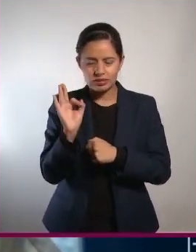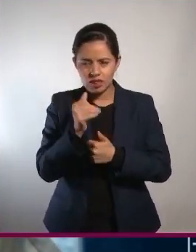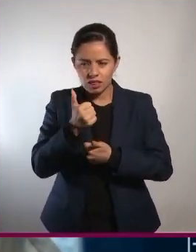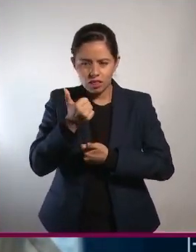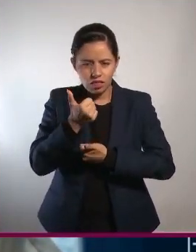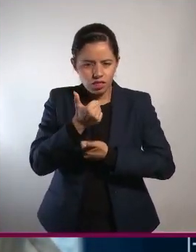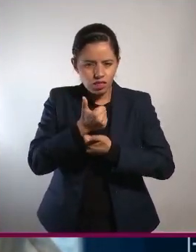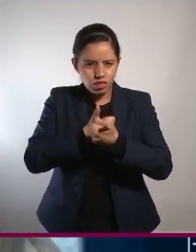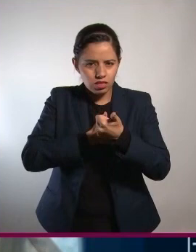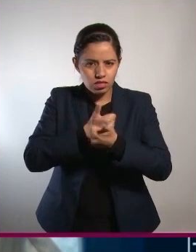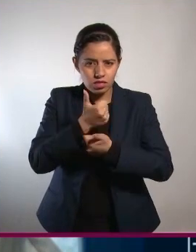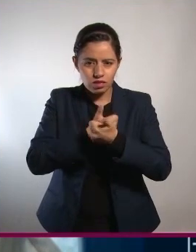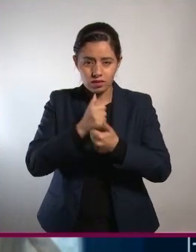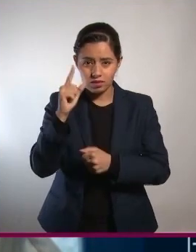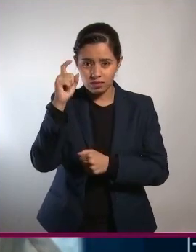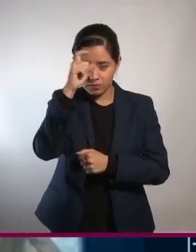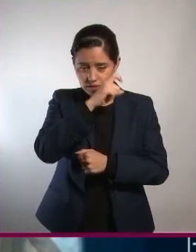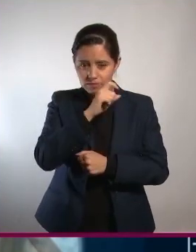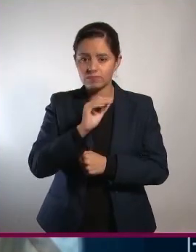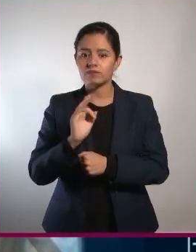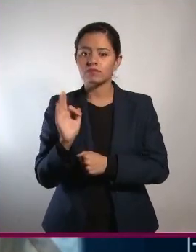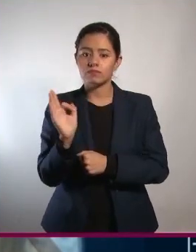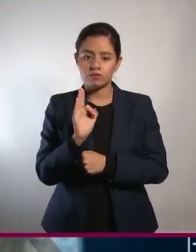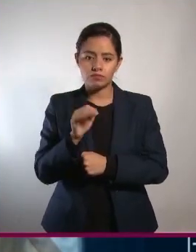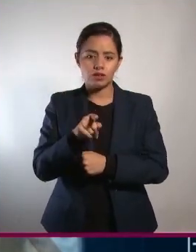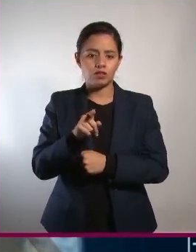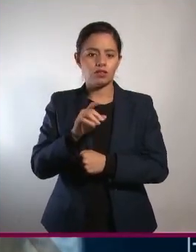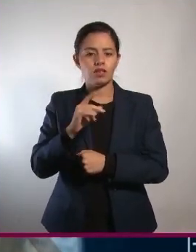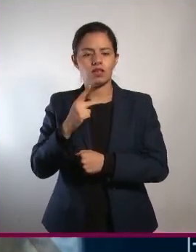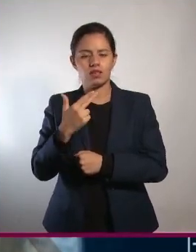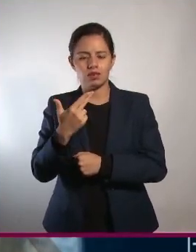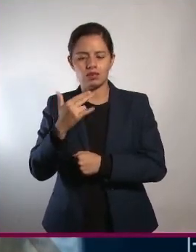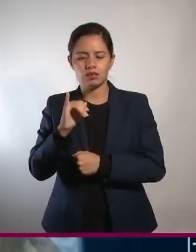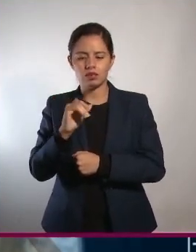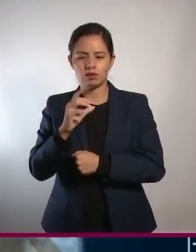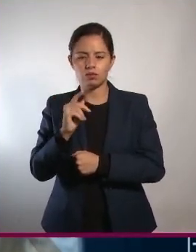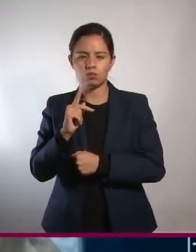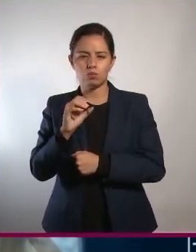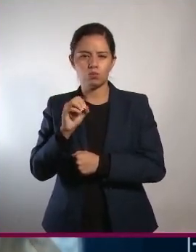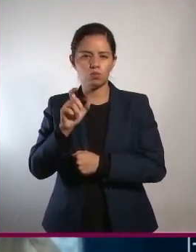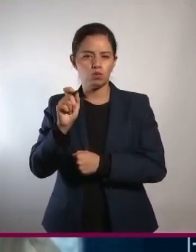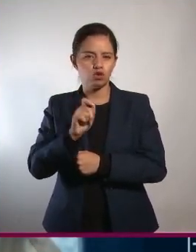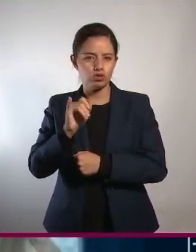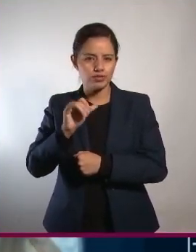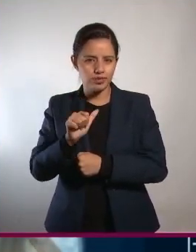normalmente, puede presentarse hipoxia o falta de oxigenación.